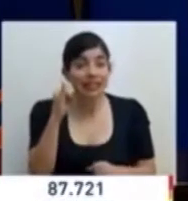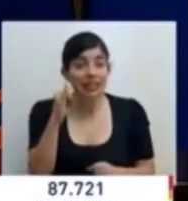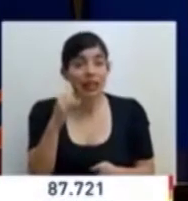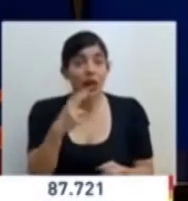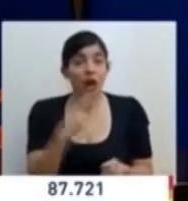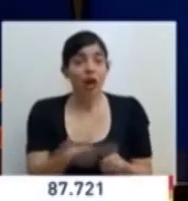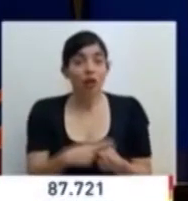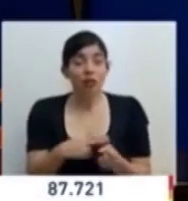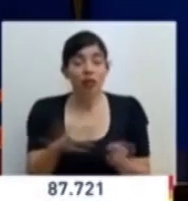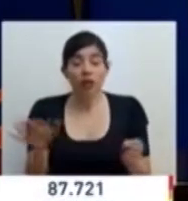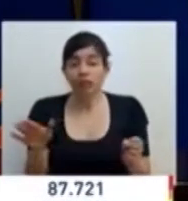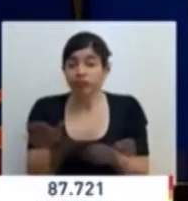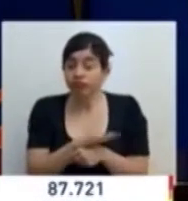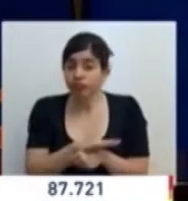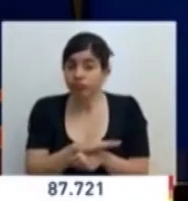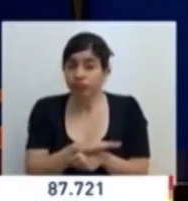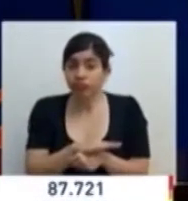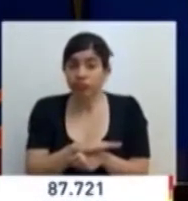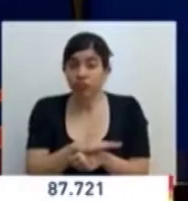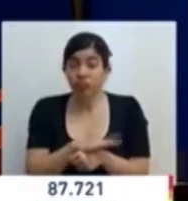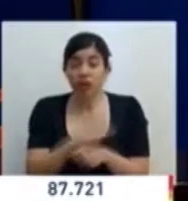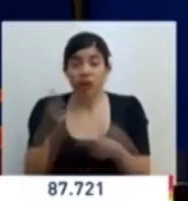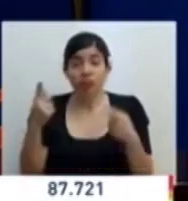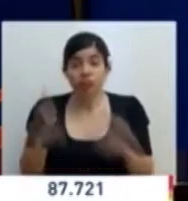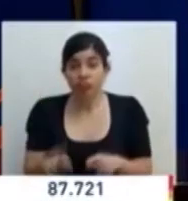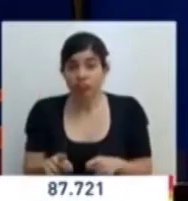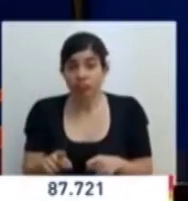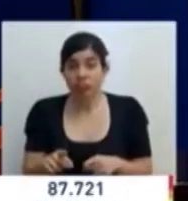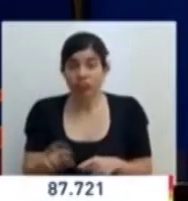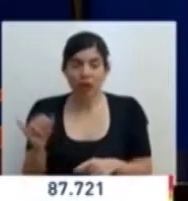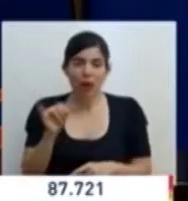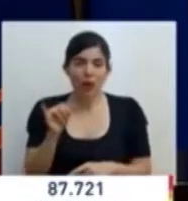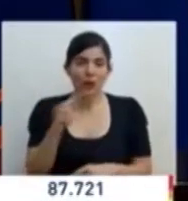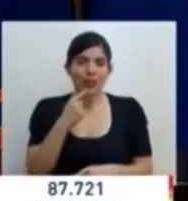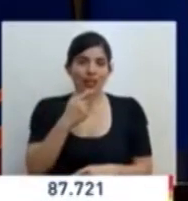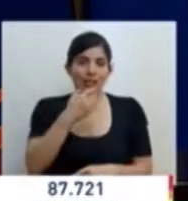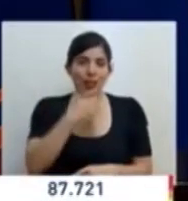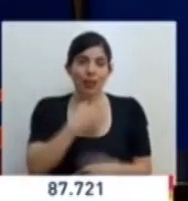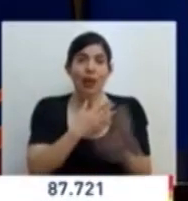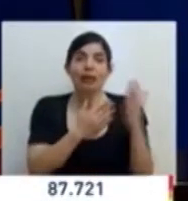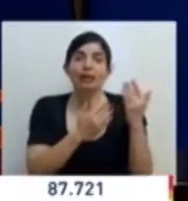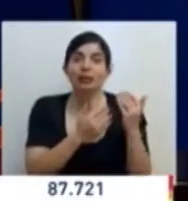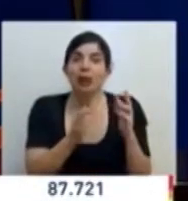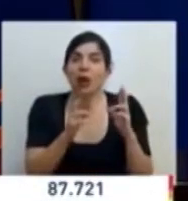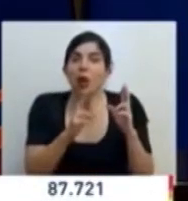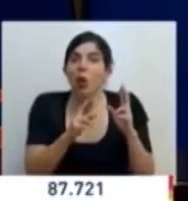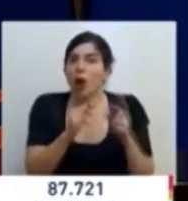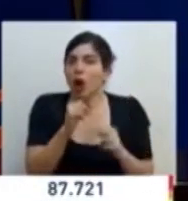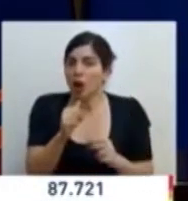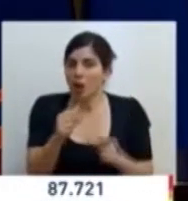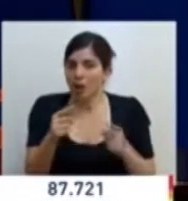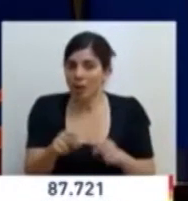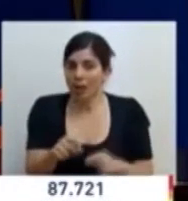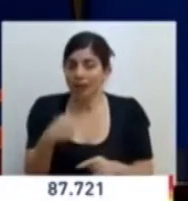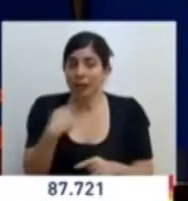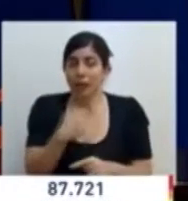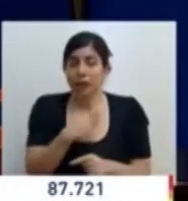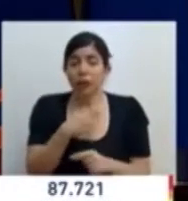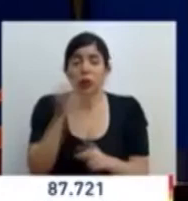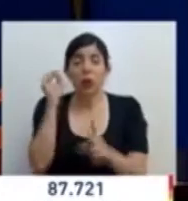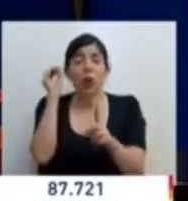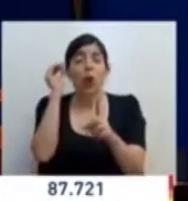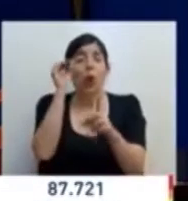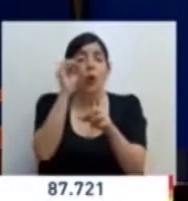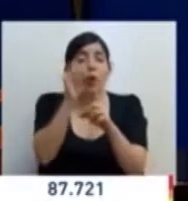ya inminente o se materializa, que como decía don Román, esperemos que no se dé, esa ha sido nuestra consigna, esa ha sido